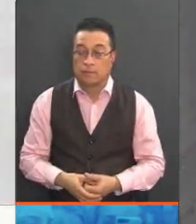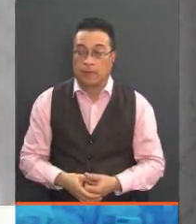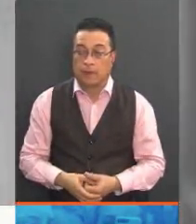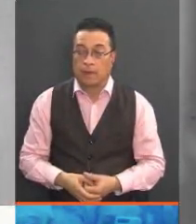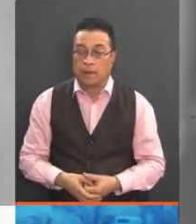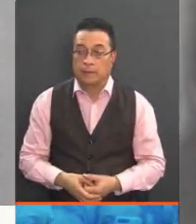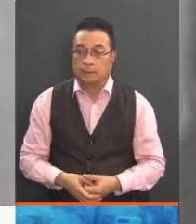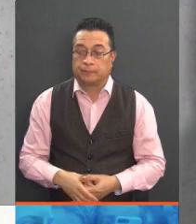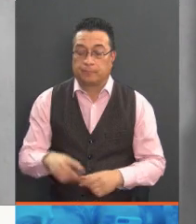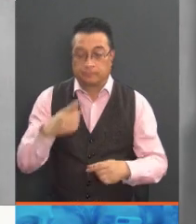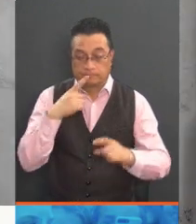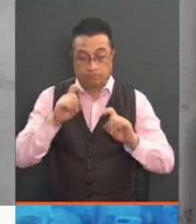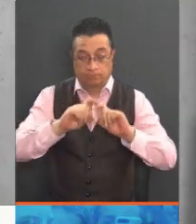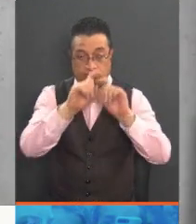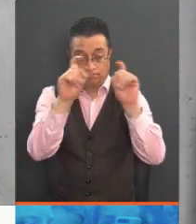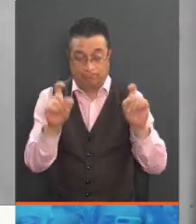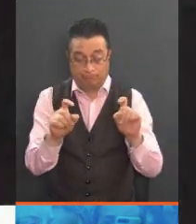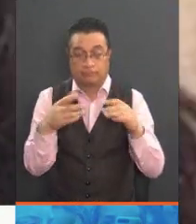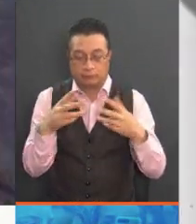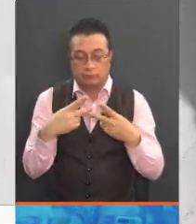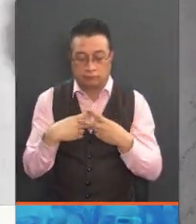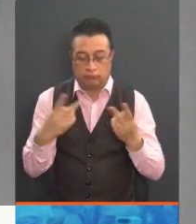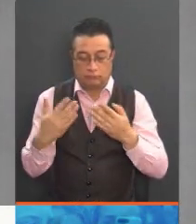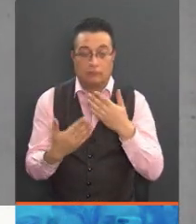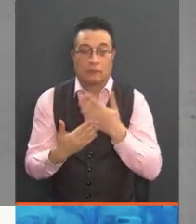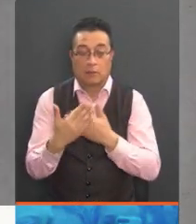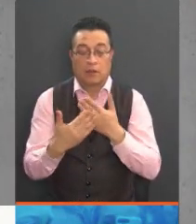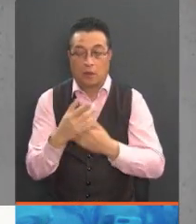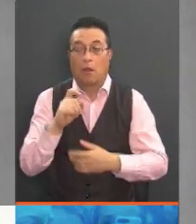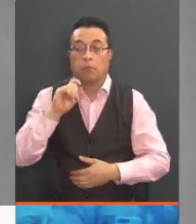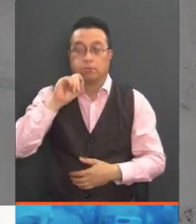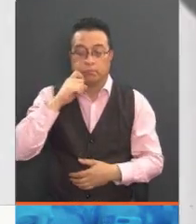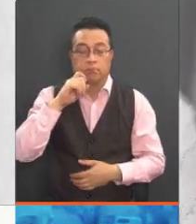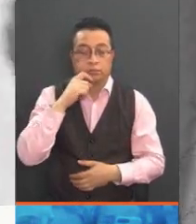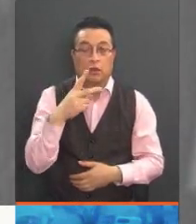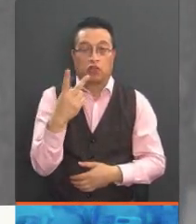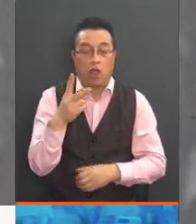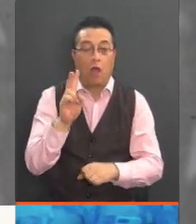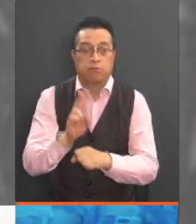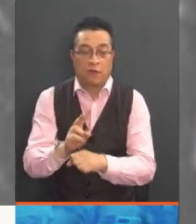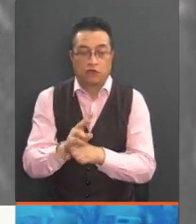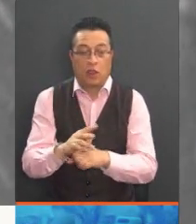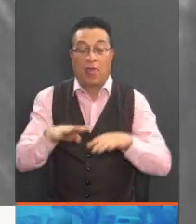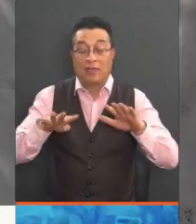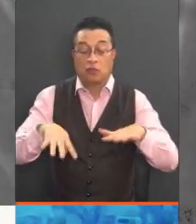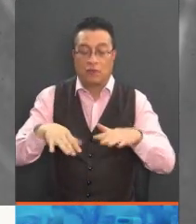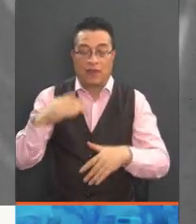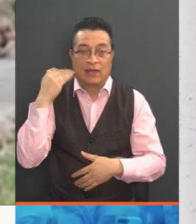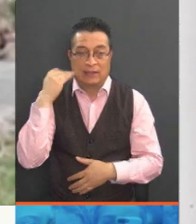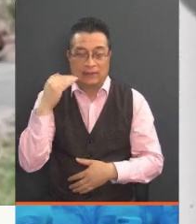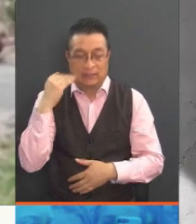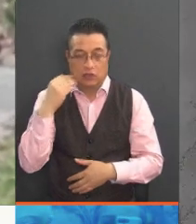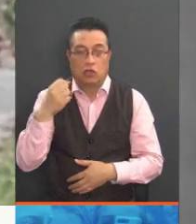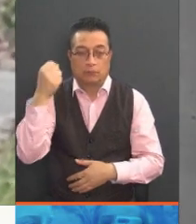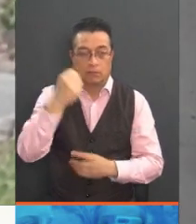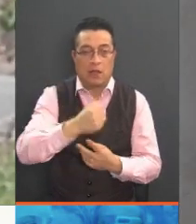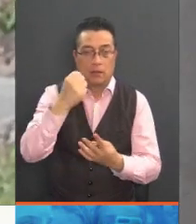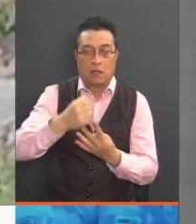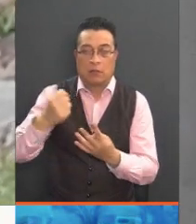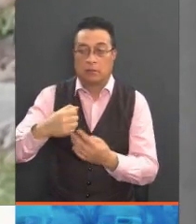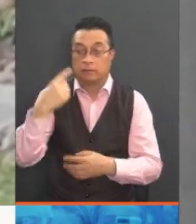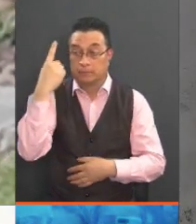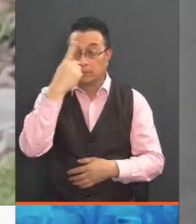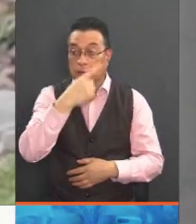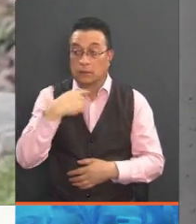La incertidumbre se disipó esta mañana al revelarse quiénes eran las dos profesoras y 19 niños asesinados. Sus rostros